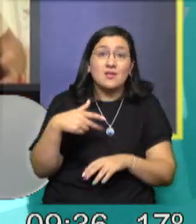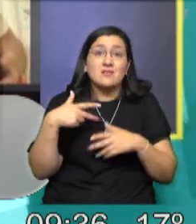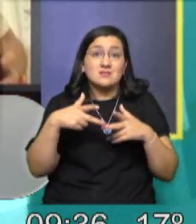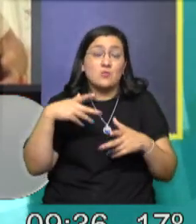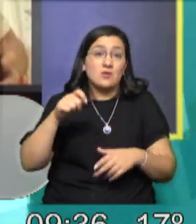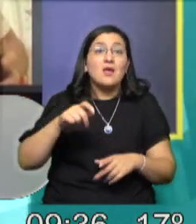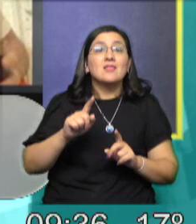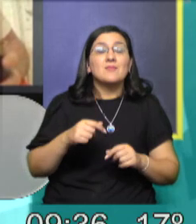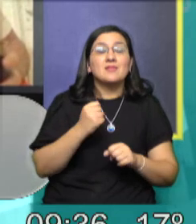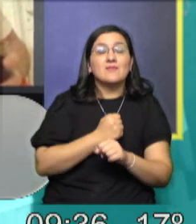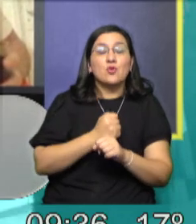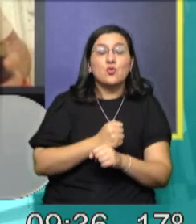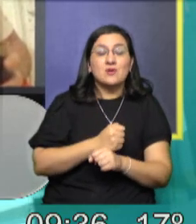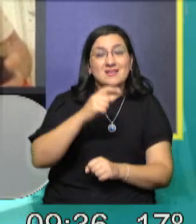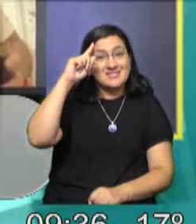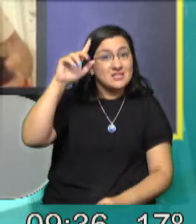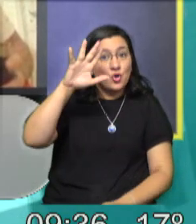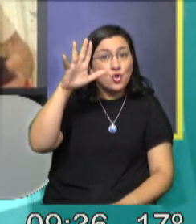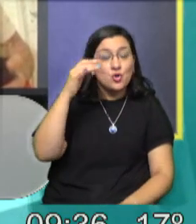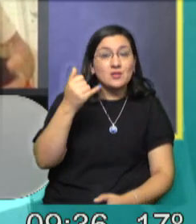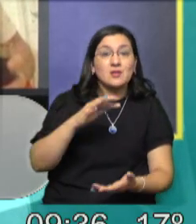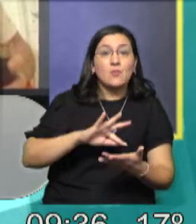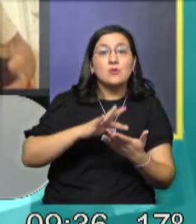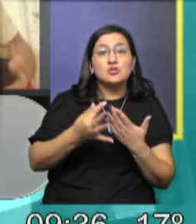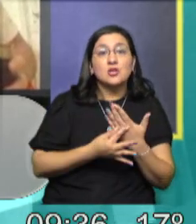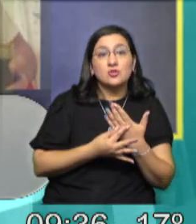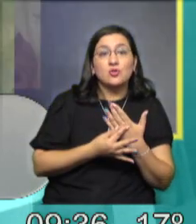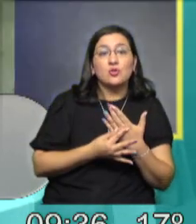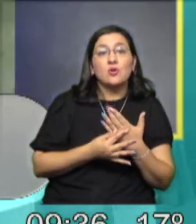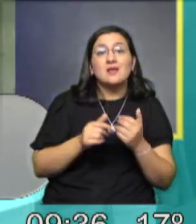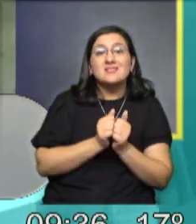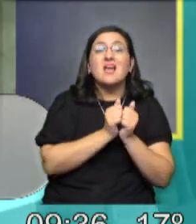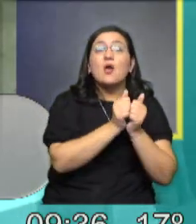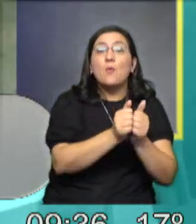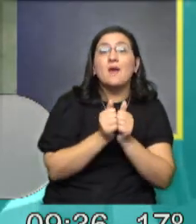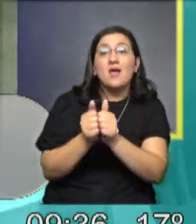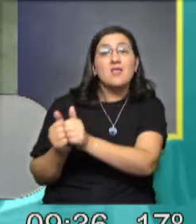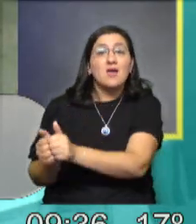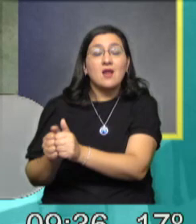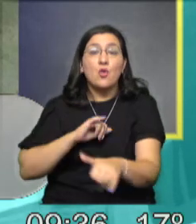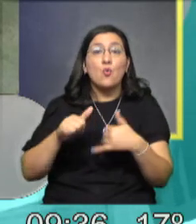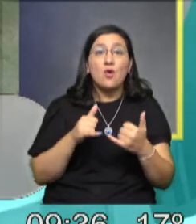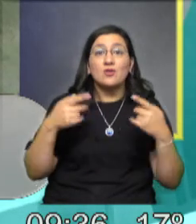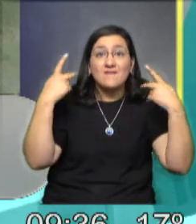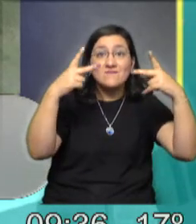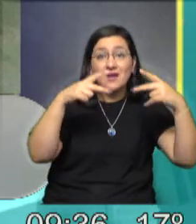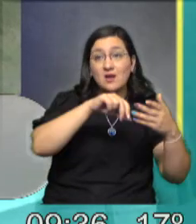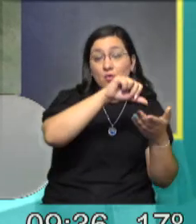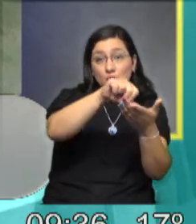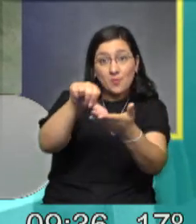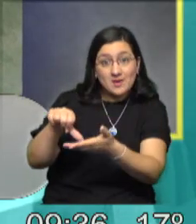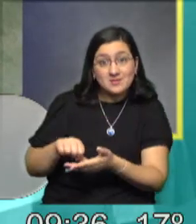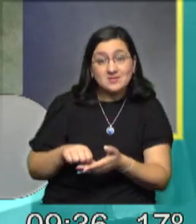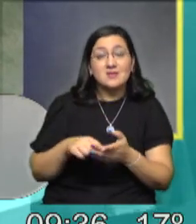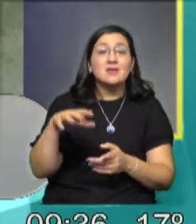llama Matilde Carabia. Matilde tiene un proyecto que se llama Transitar y justamente es acompañar a los jugadores que viajan al exterior con toda la parte psicológica y el